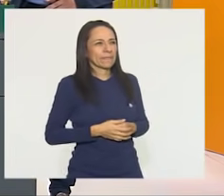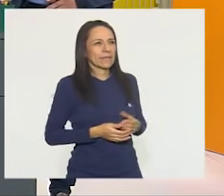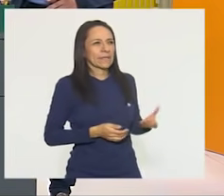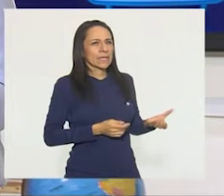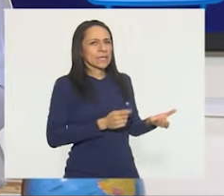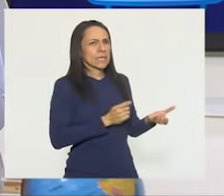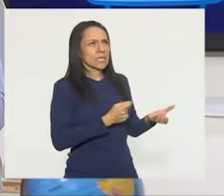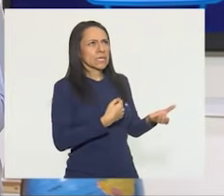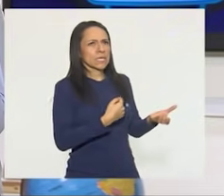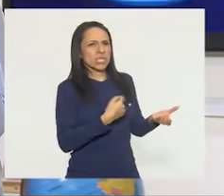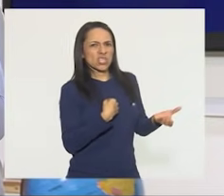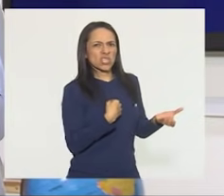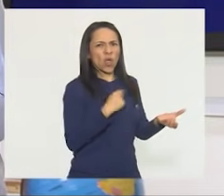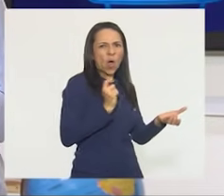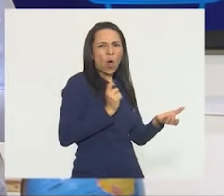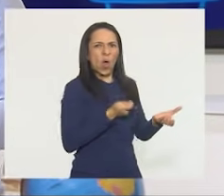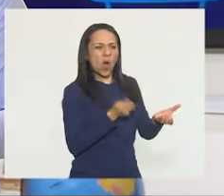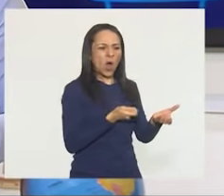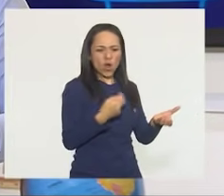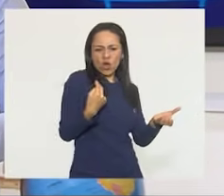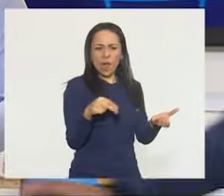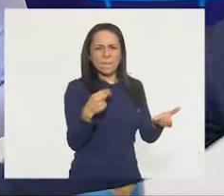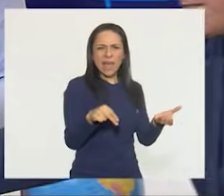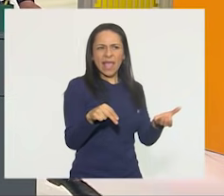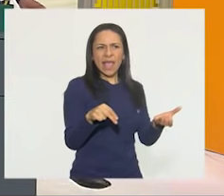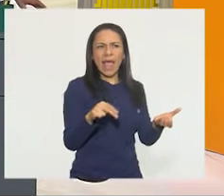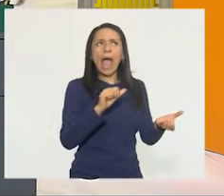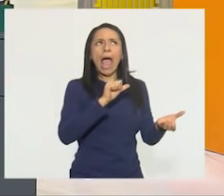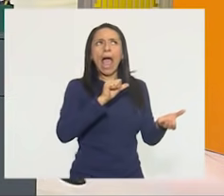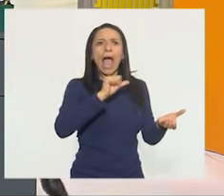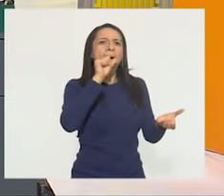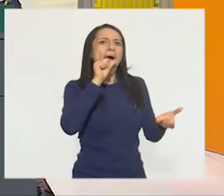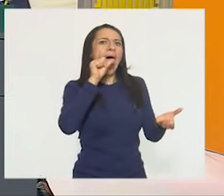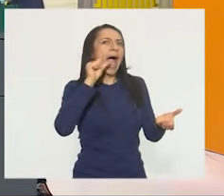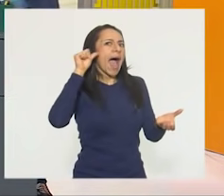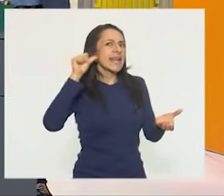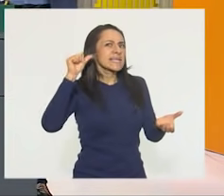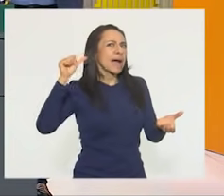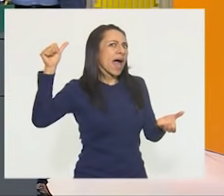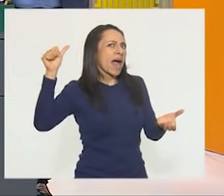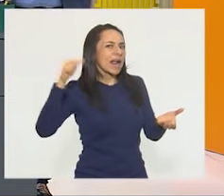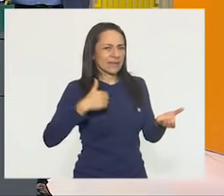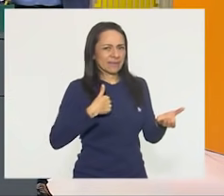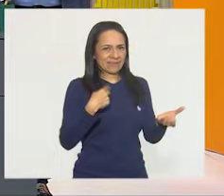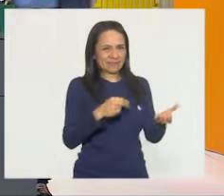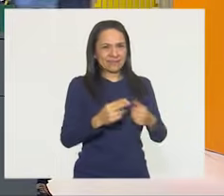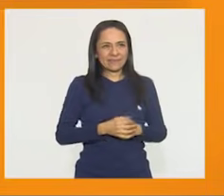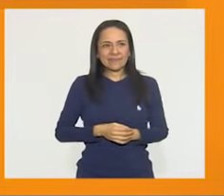Y yo soy Aníbal.